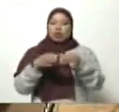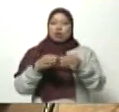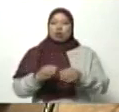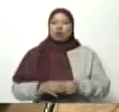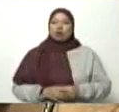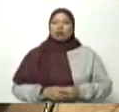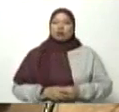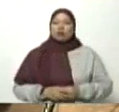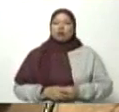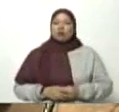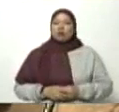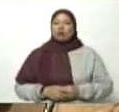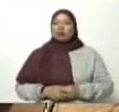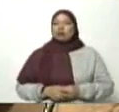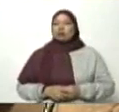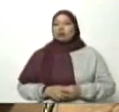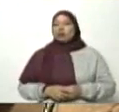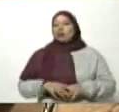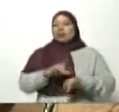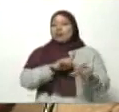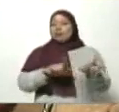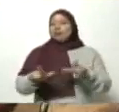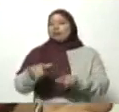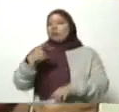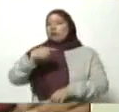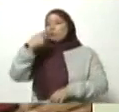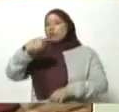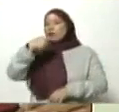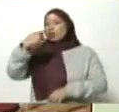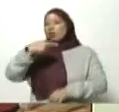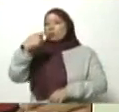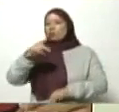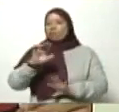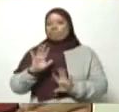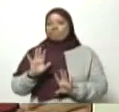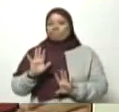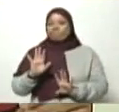Eso es político, total y absolutamente político.